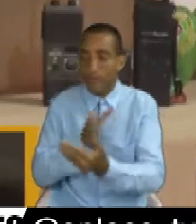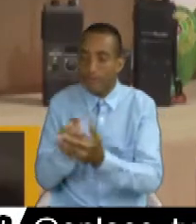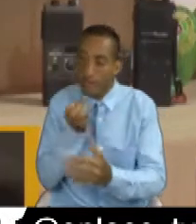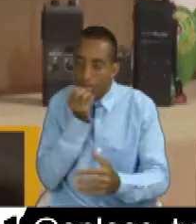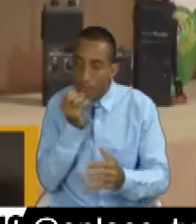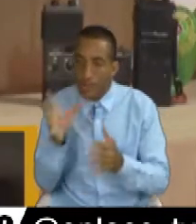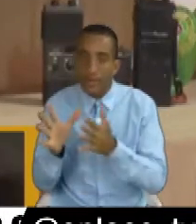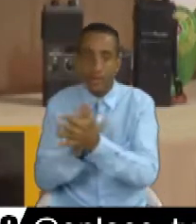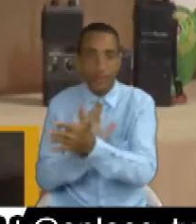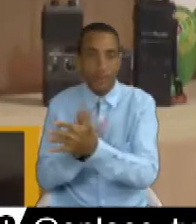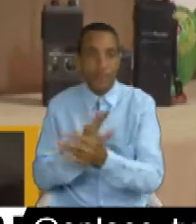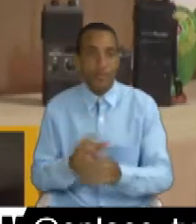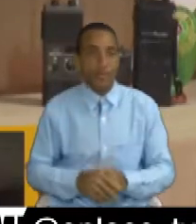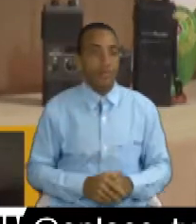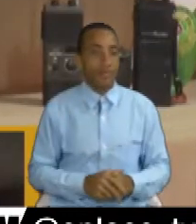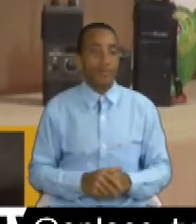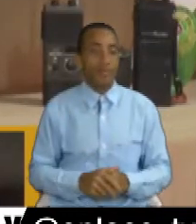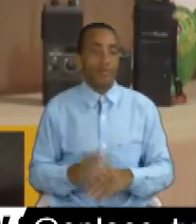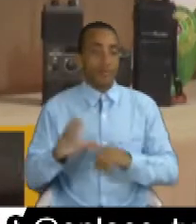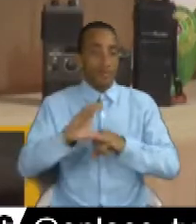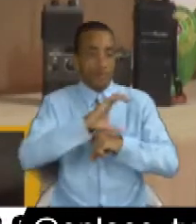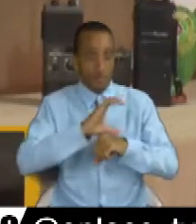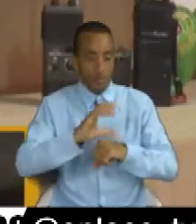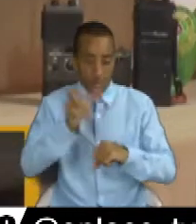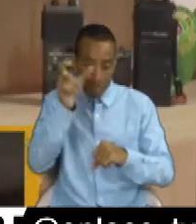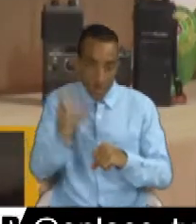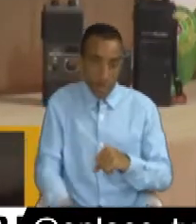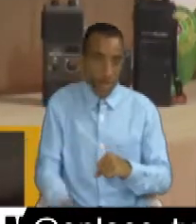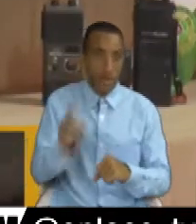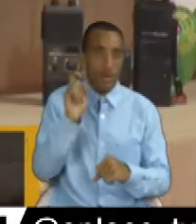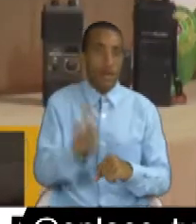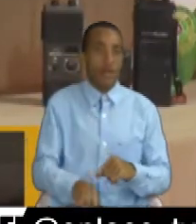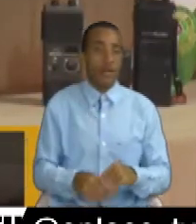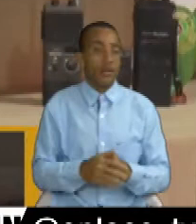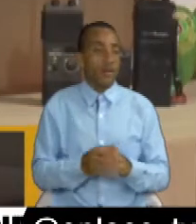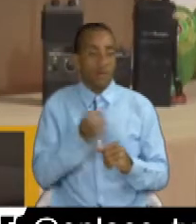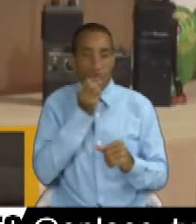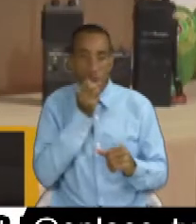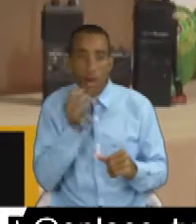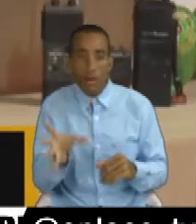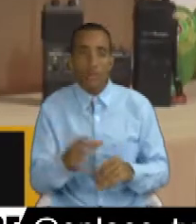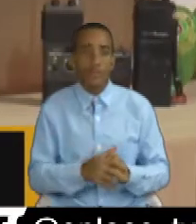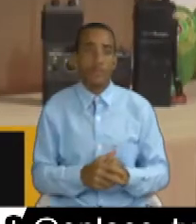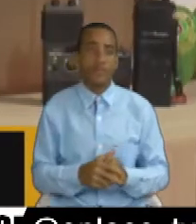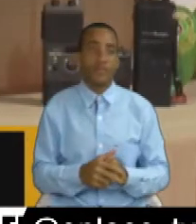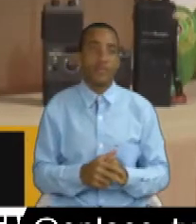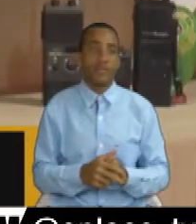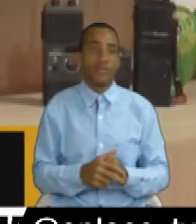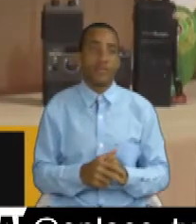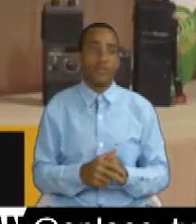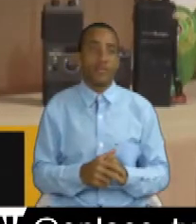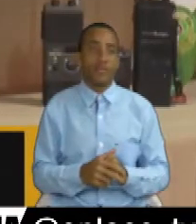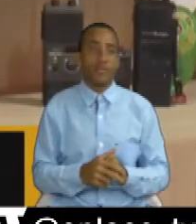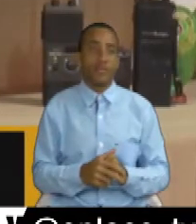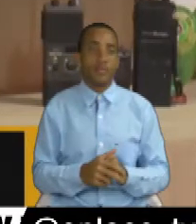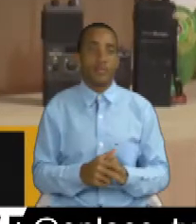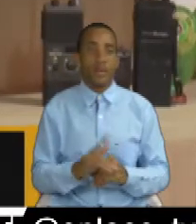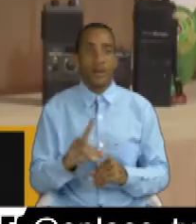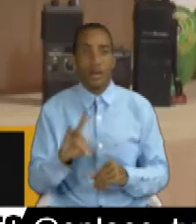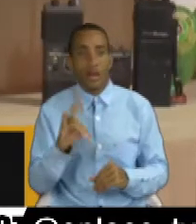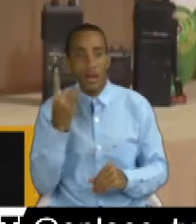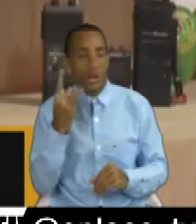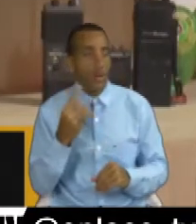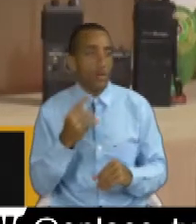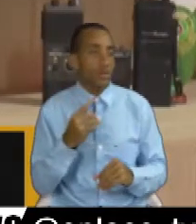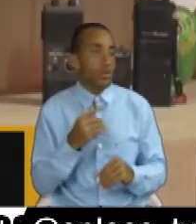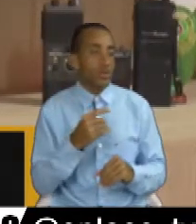que el ciudadano pues debe denunciar estos hechos. Muchas veces como ciudadano pues soy víctima